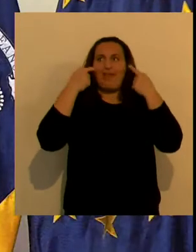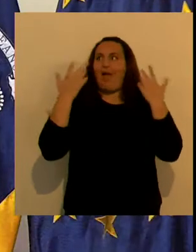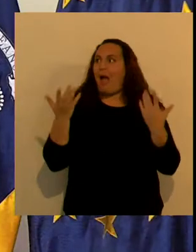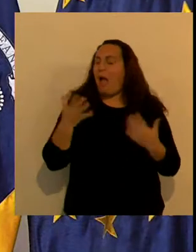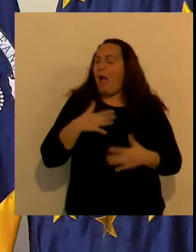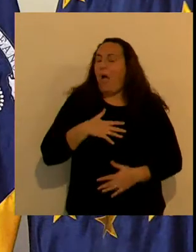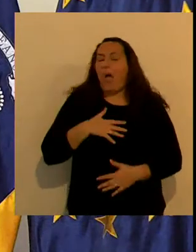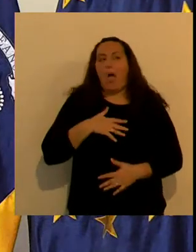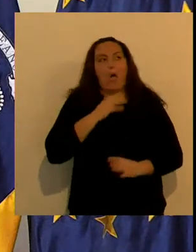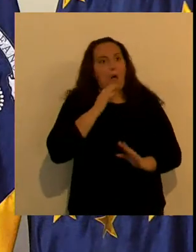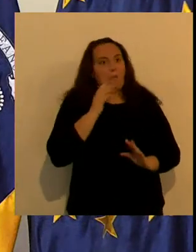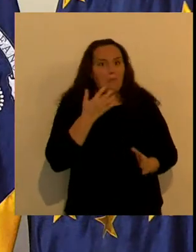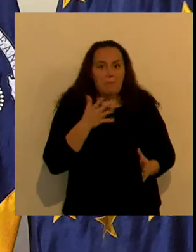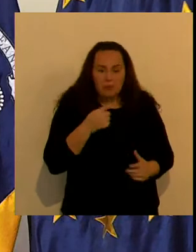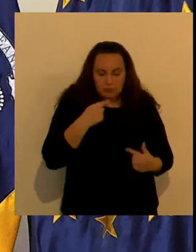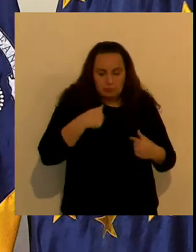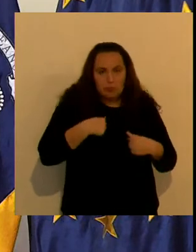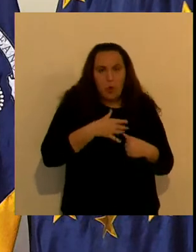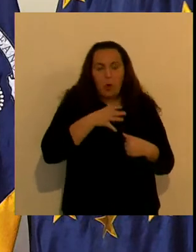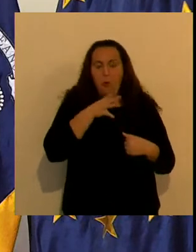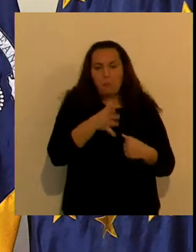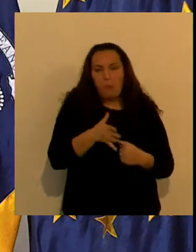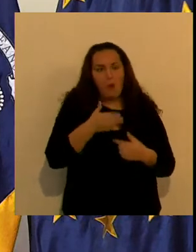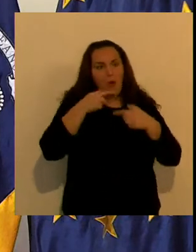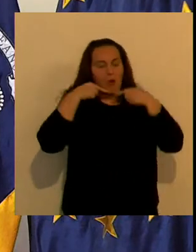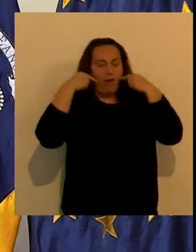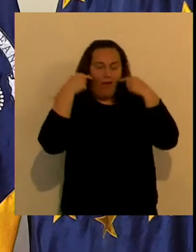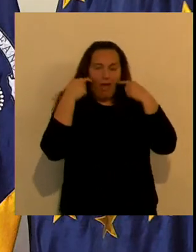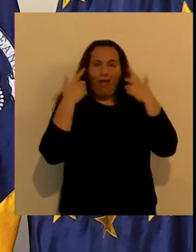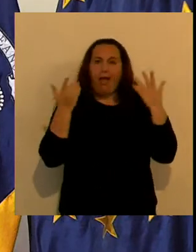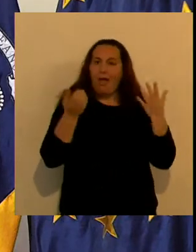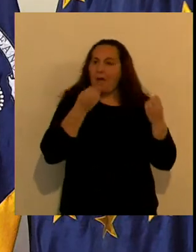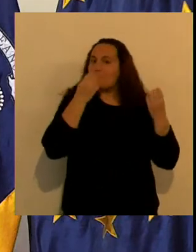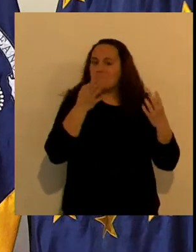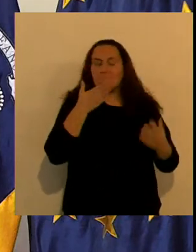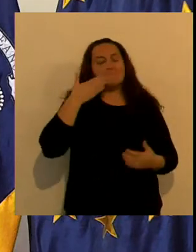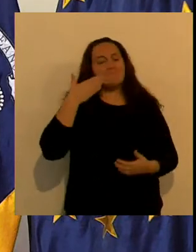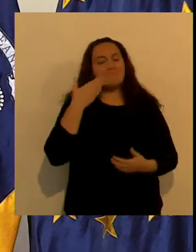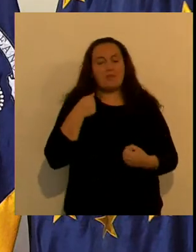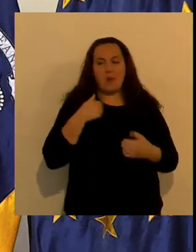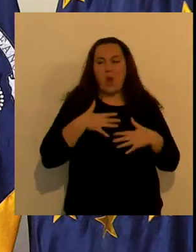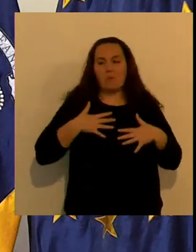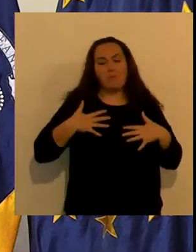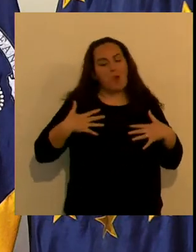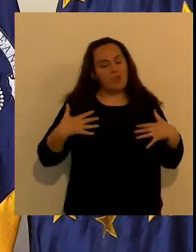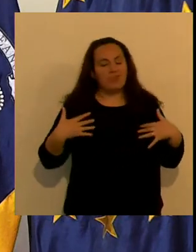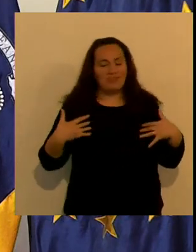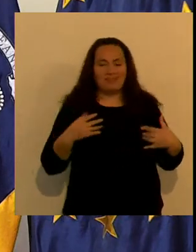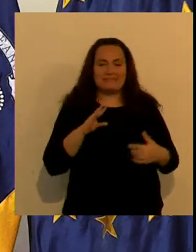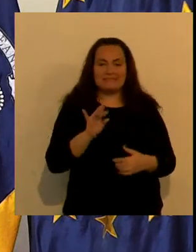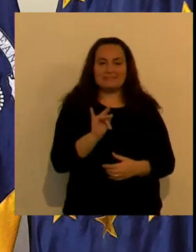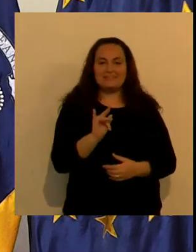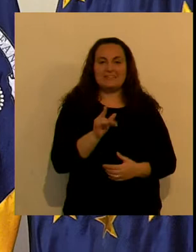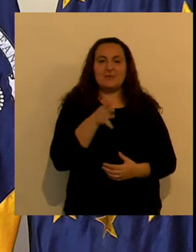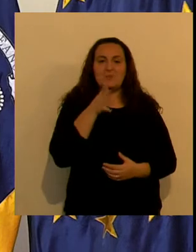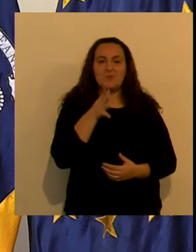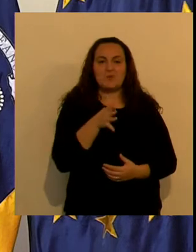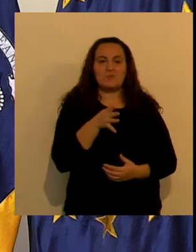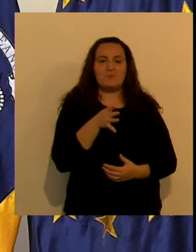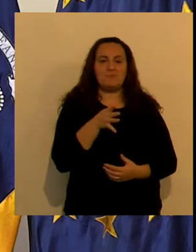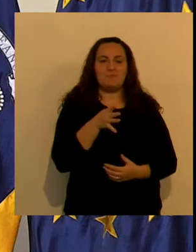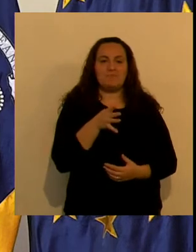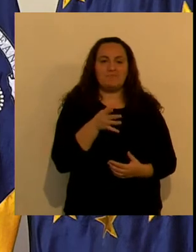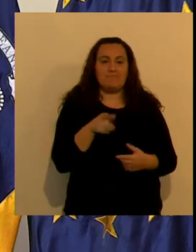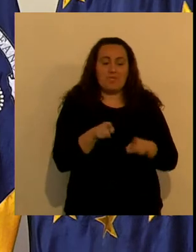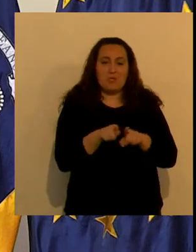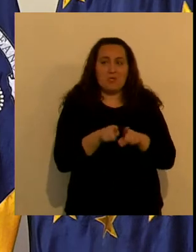honor, y por qué yo, y tal, pues muy bien, muy, muy emocionante, porque son, sí, ocurrieron hace